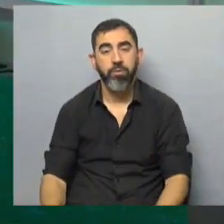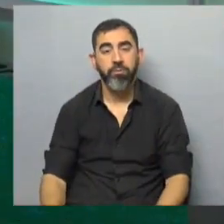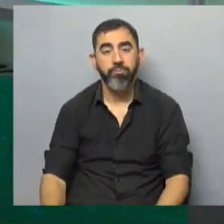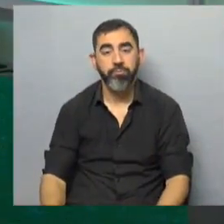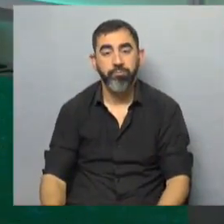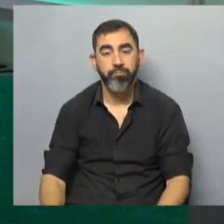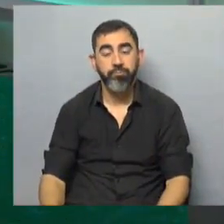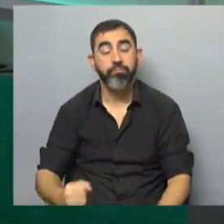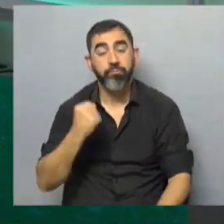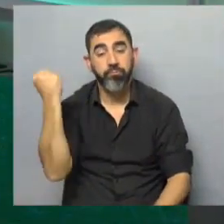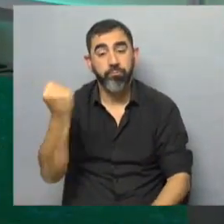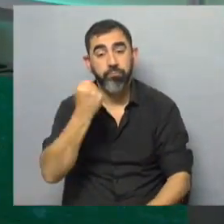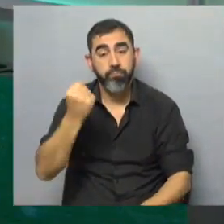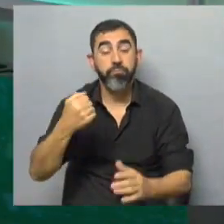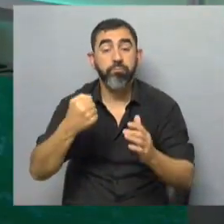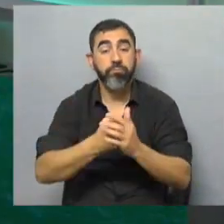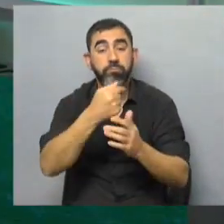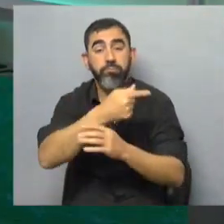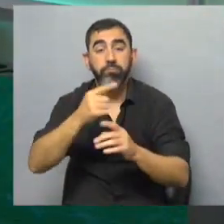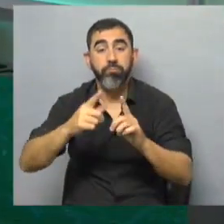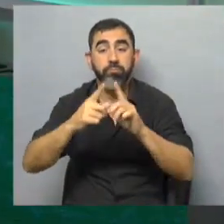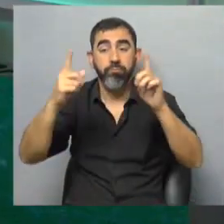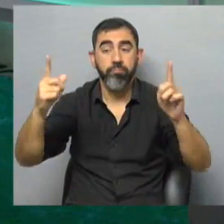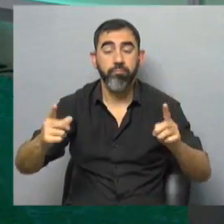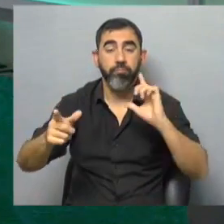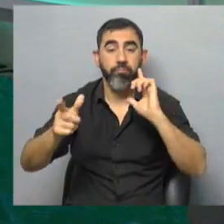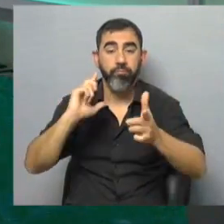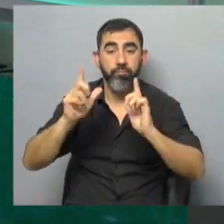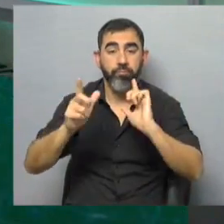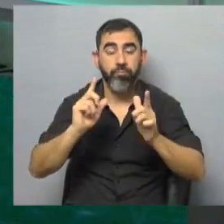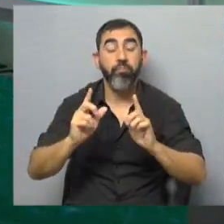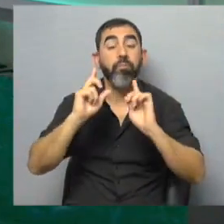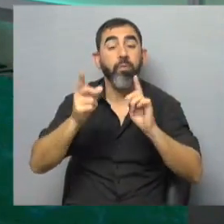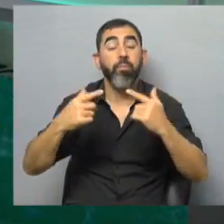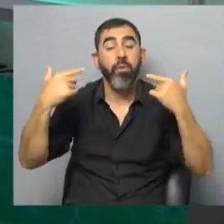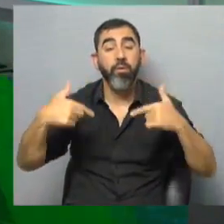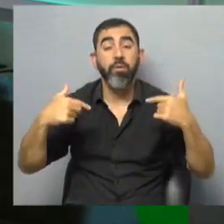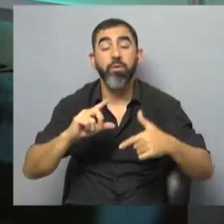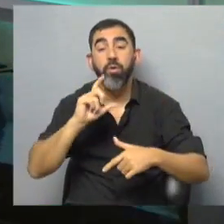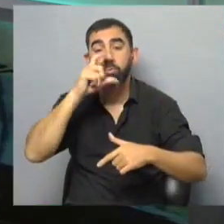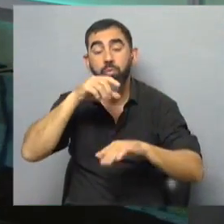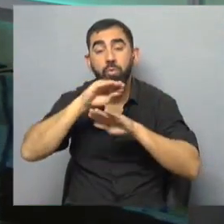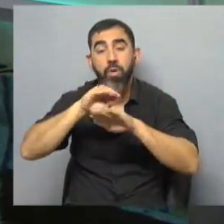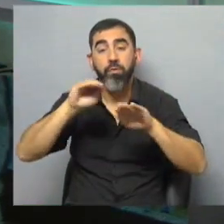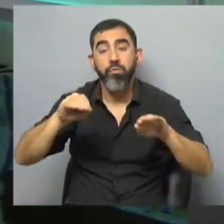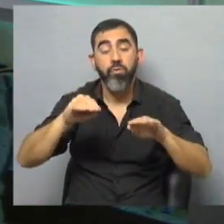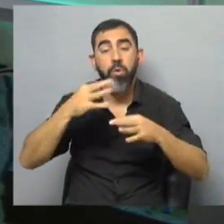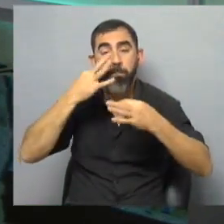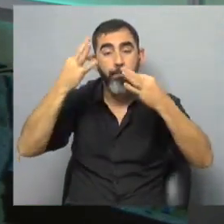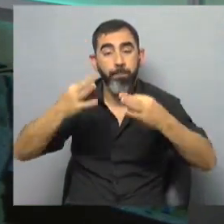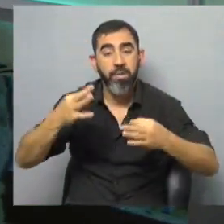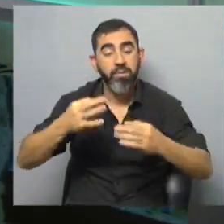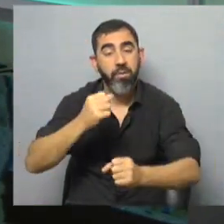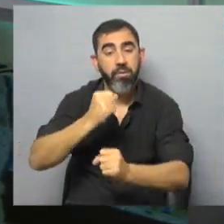Datos importantes para quienes se tomen un fin de semana largo, ¿no? También la Intendencia de Montevideo anunció que habrá un operativo